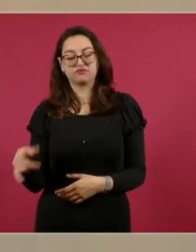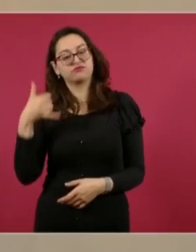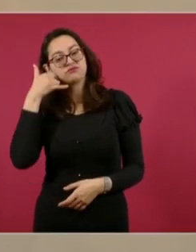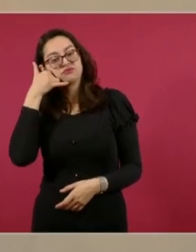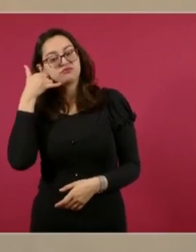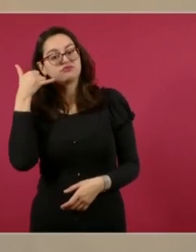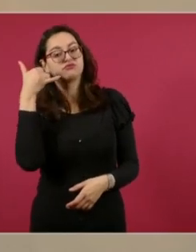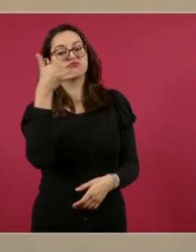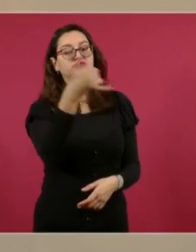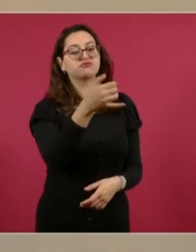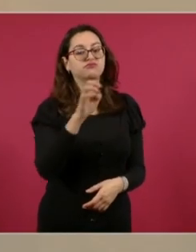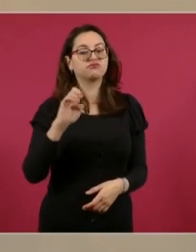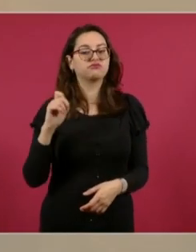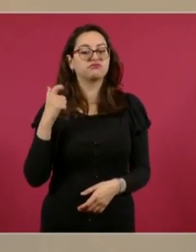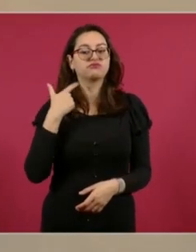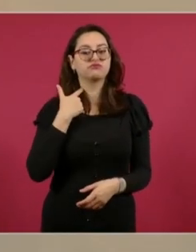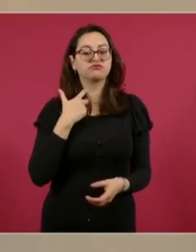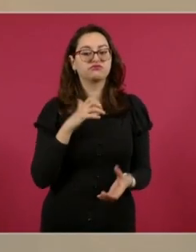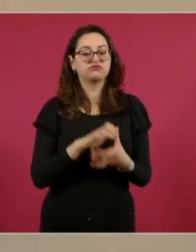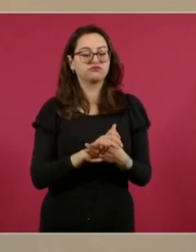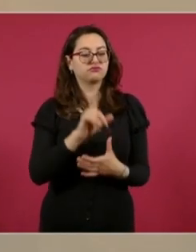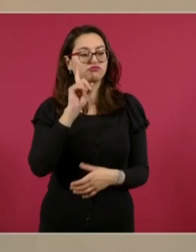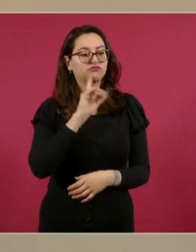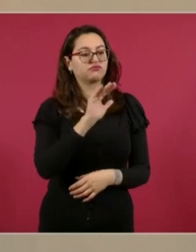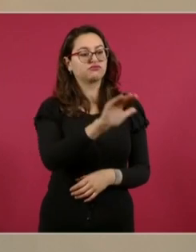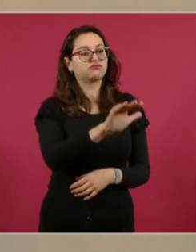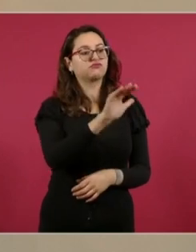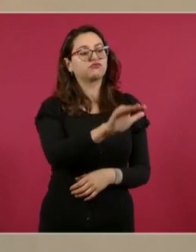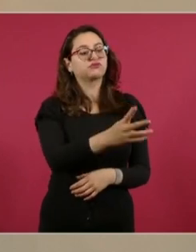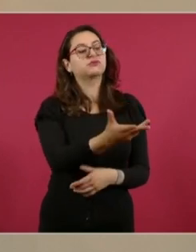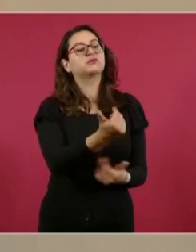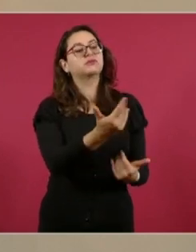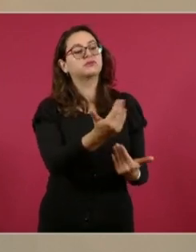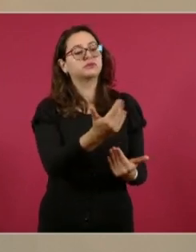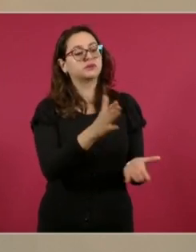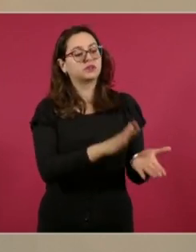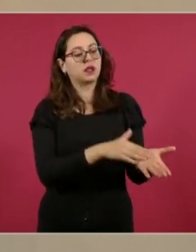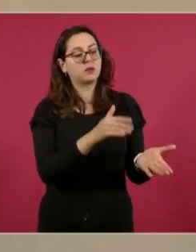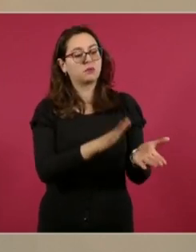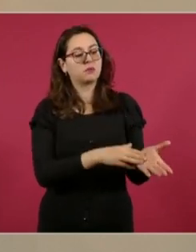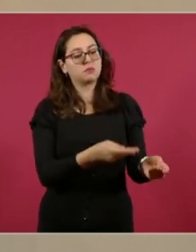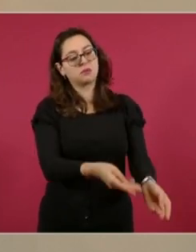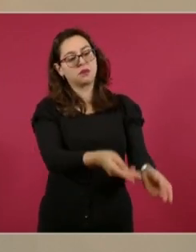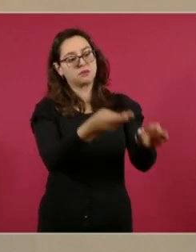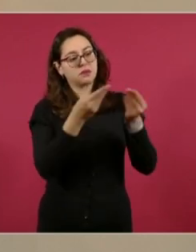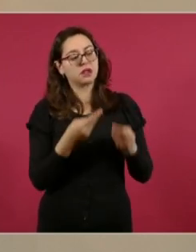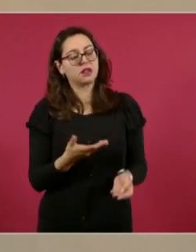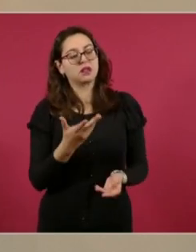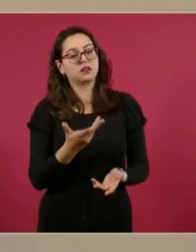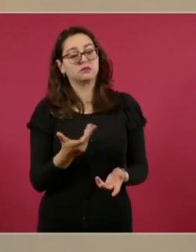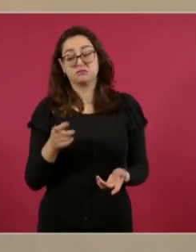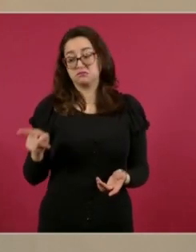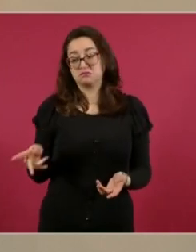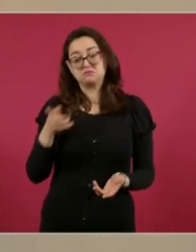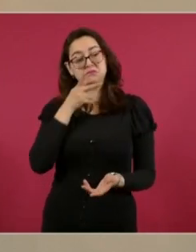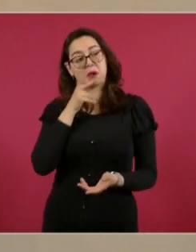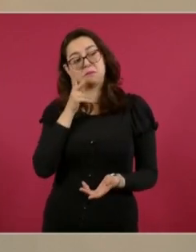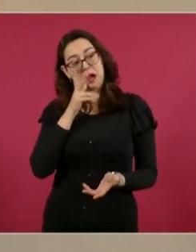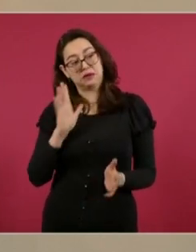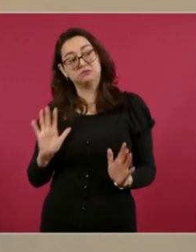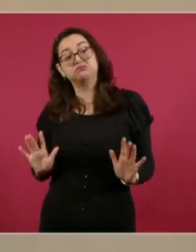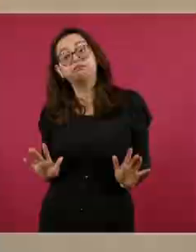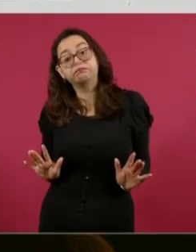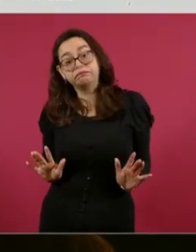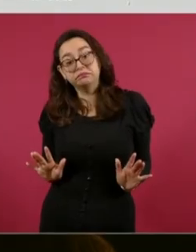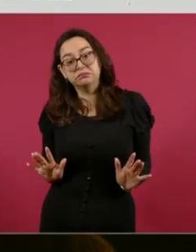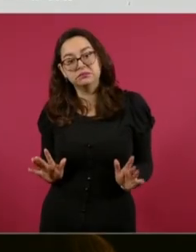exesposa, la hija de la víctima, para exigirle la devolución de documentos de carácter personal a cambio de liberar a su